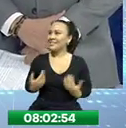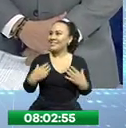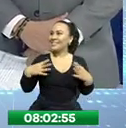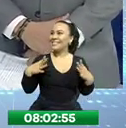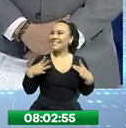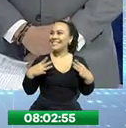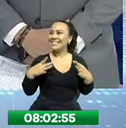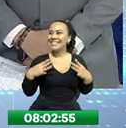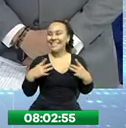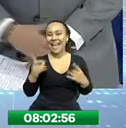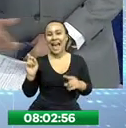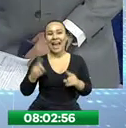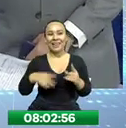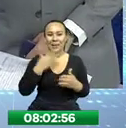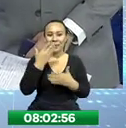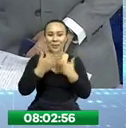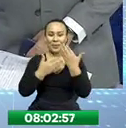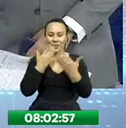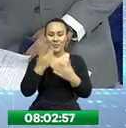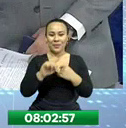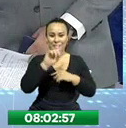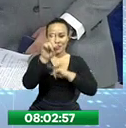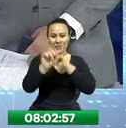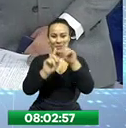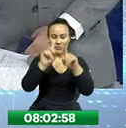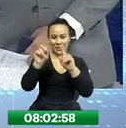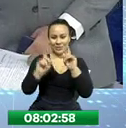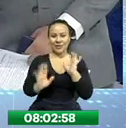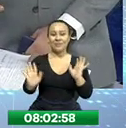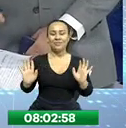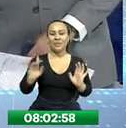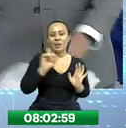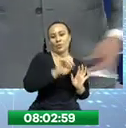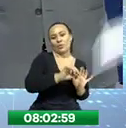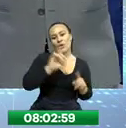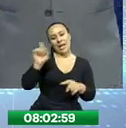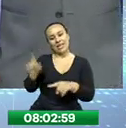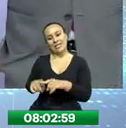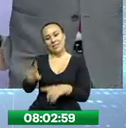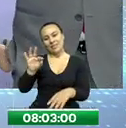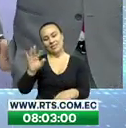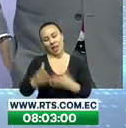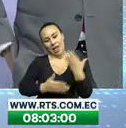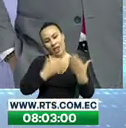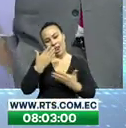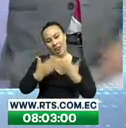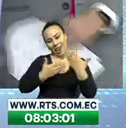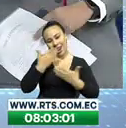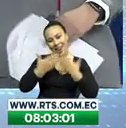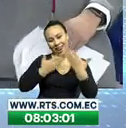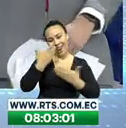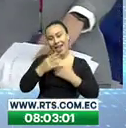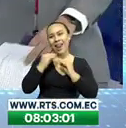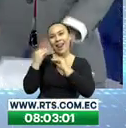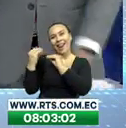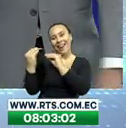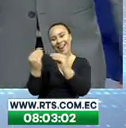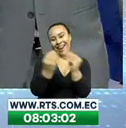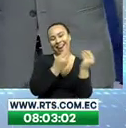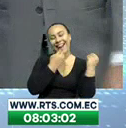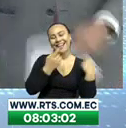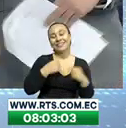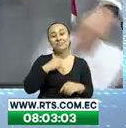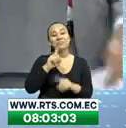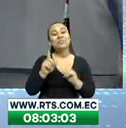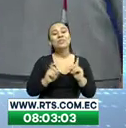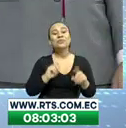Difícil. Al verbo nomás te pregunto, Del 1 al 9. No hay al verbo nomás yo le robé al verbo. No... Al verbo nomás yo le